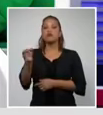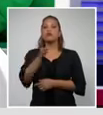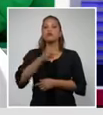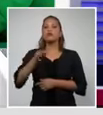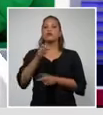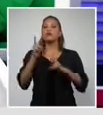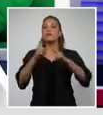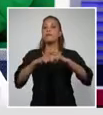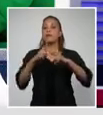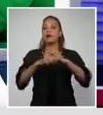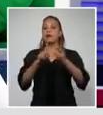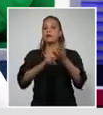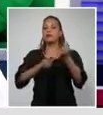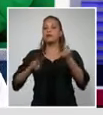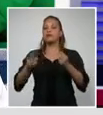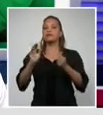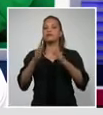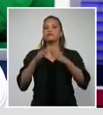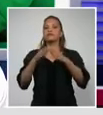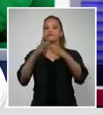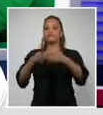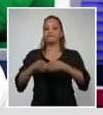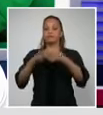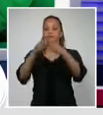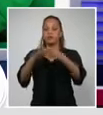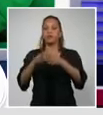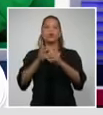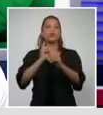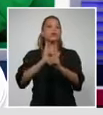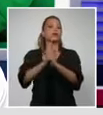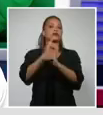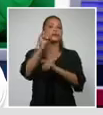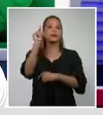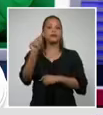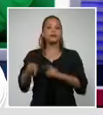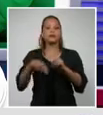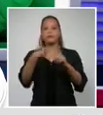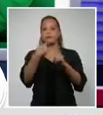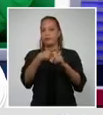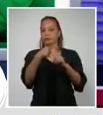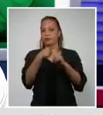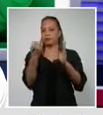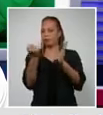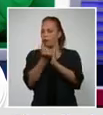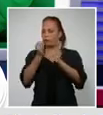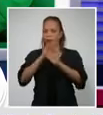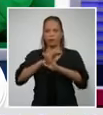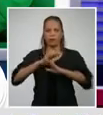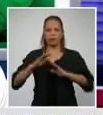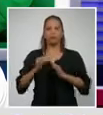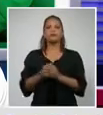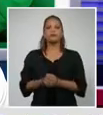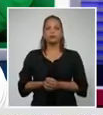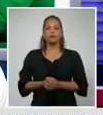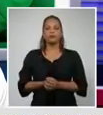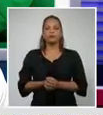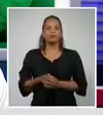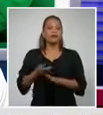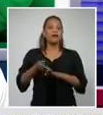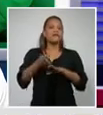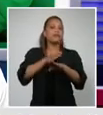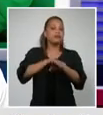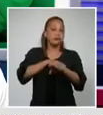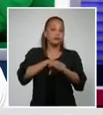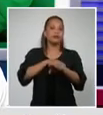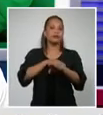Granma, contacto de un caso positivo ya diagnosticado, que como antecedente